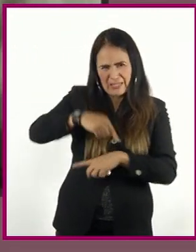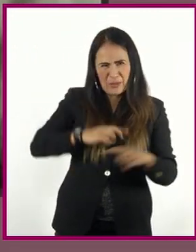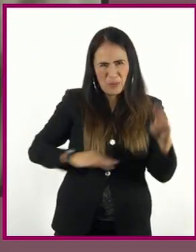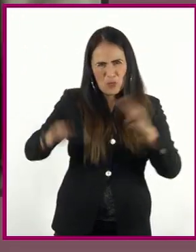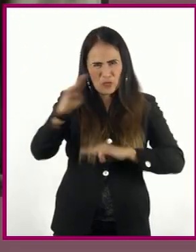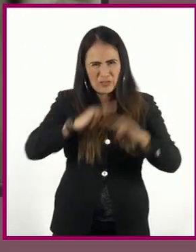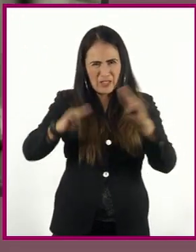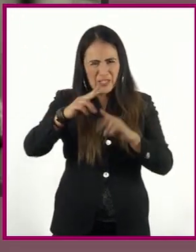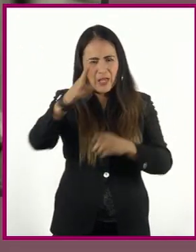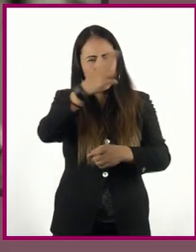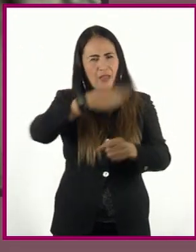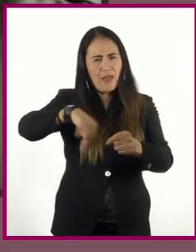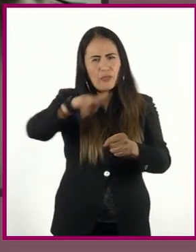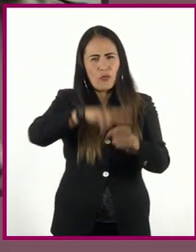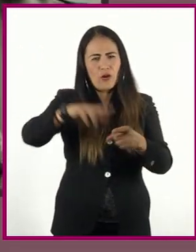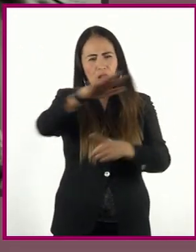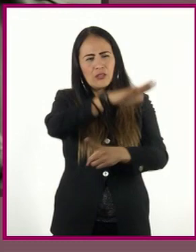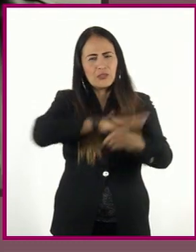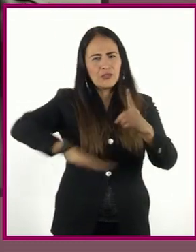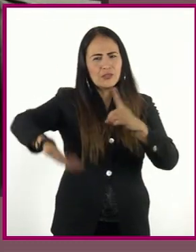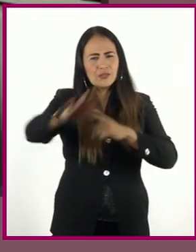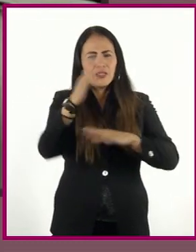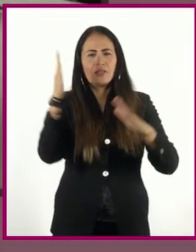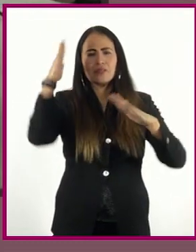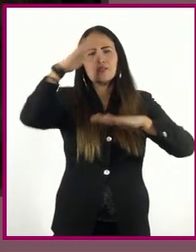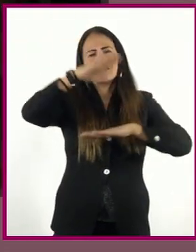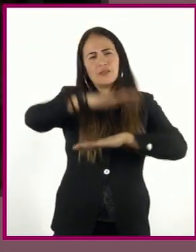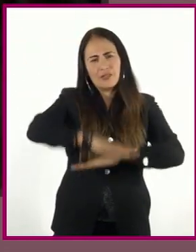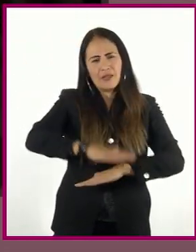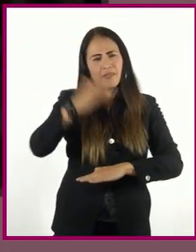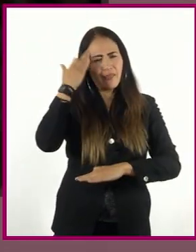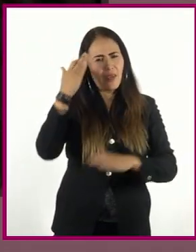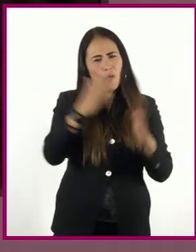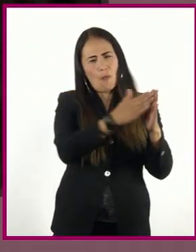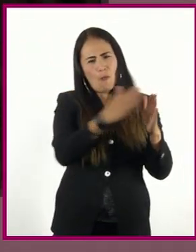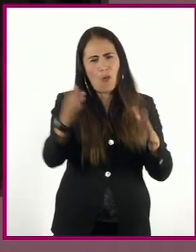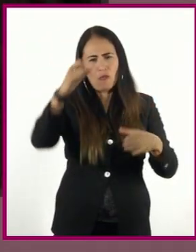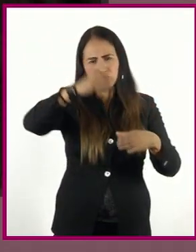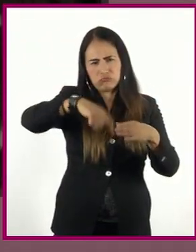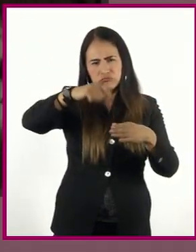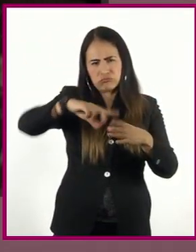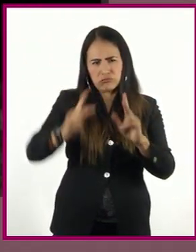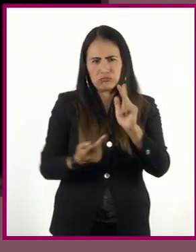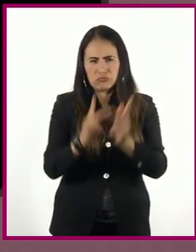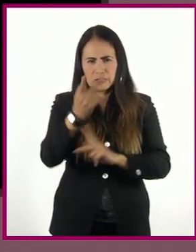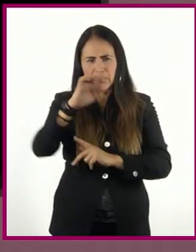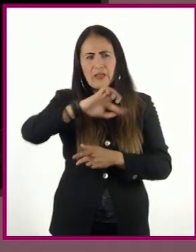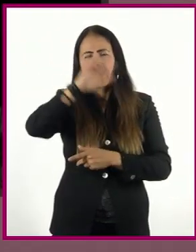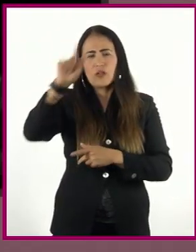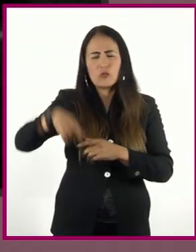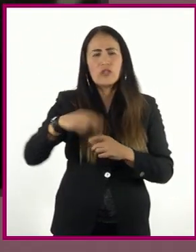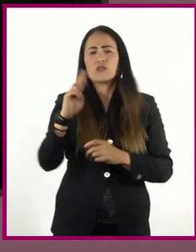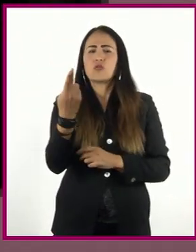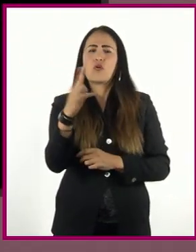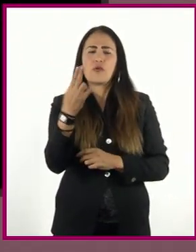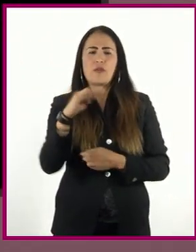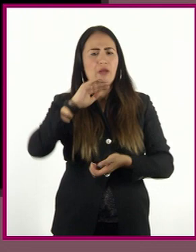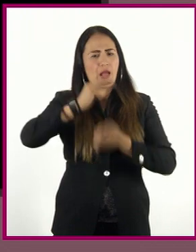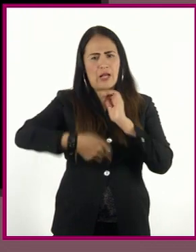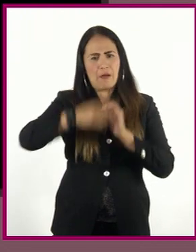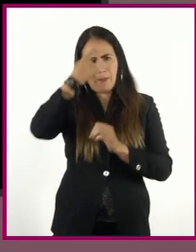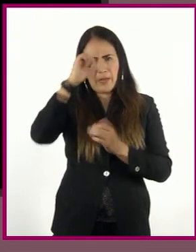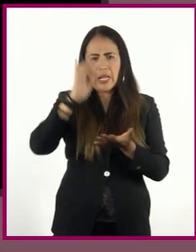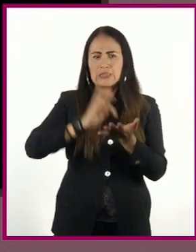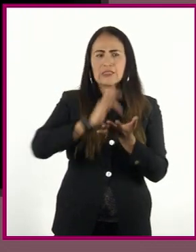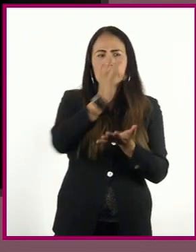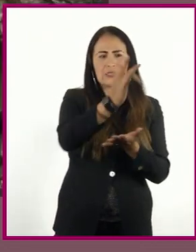la naturaleza para tener una buena temporada agrícola. Y después el ritual va a cerrar en noviembre para dar gracia, o